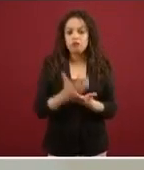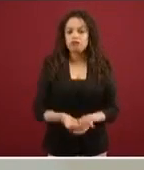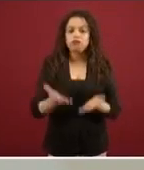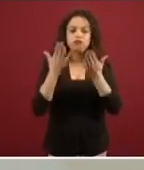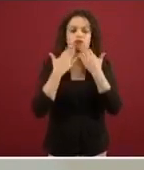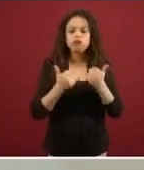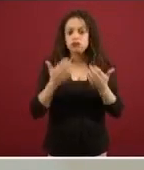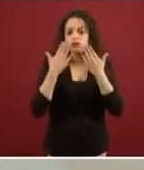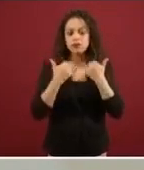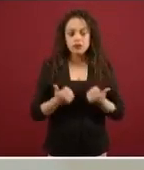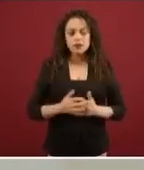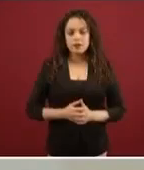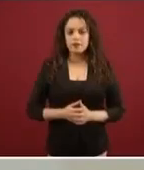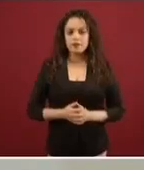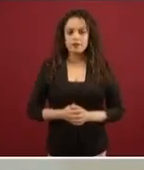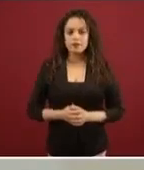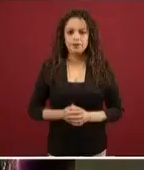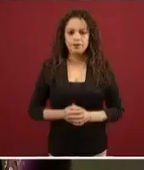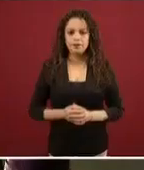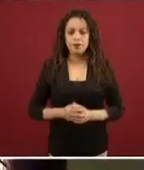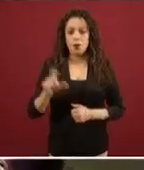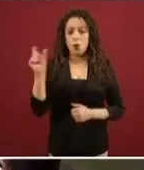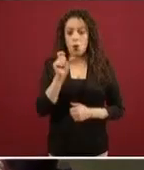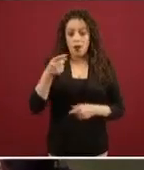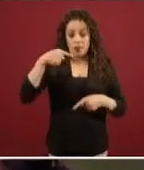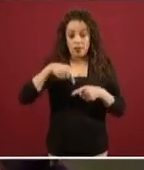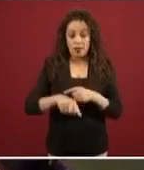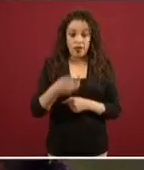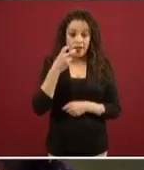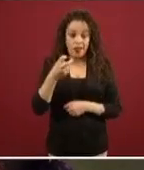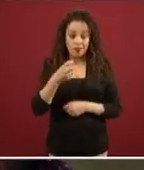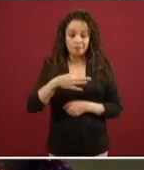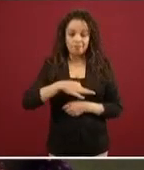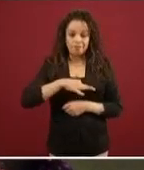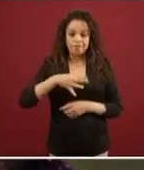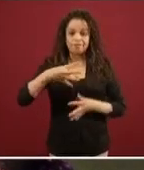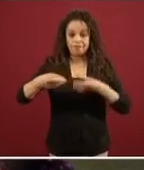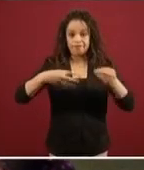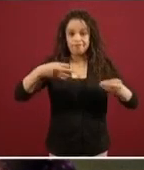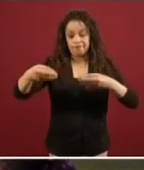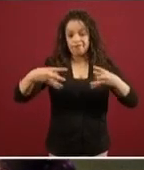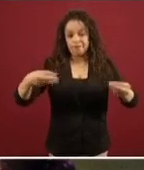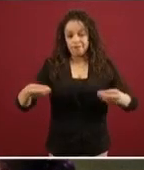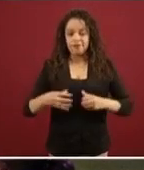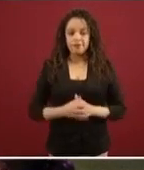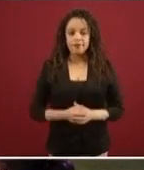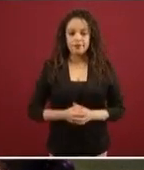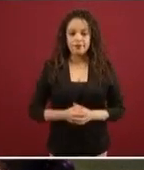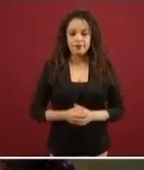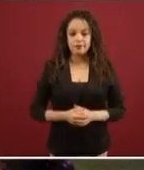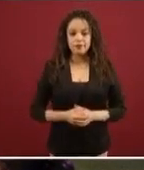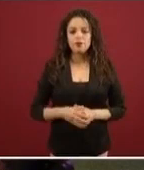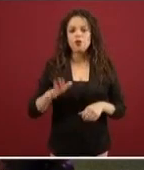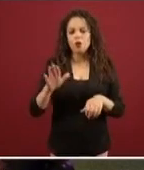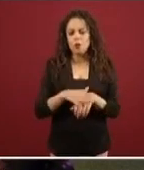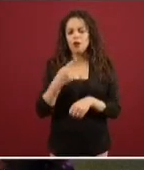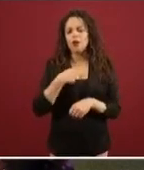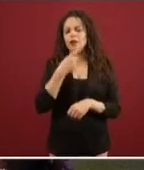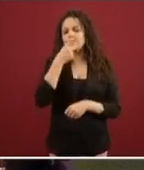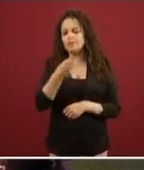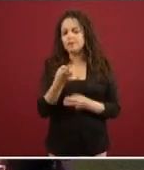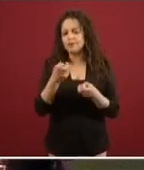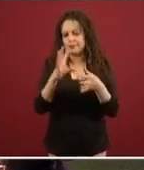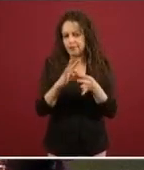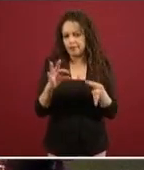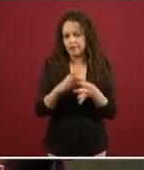muchos desde que esto inició. Y esto es precisamente lo comento porque es ahí donde se lleva a cabo el trabajo